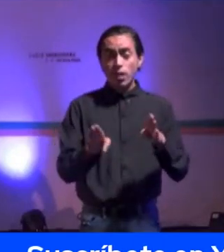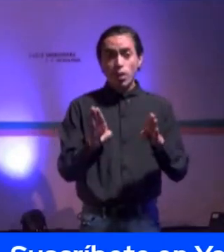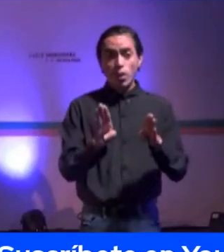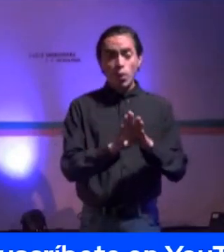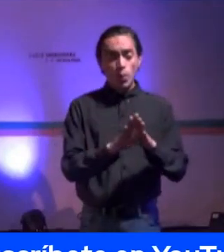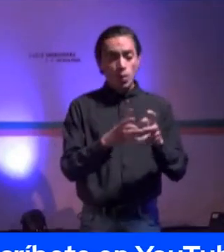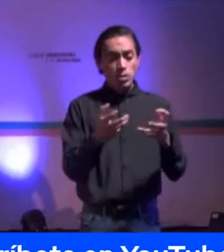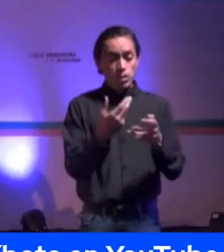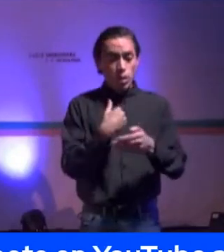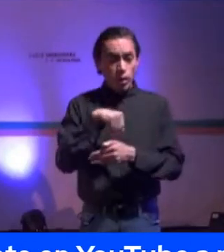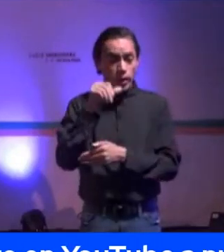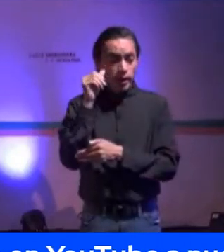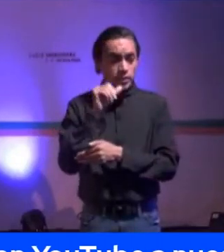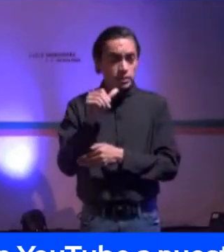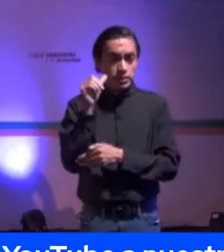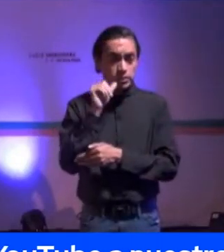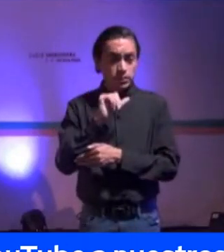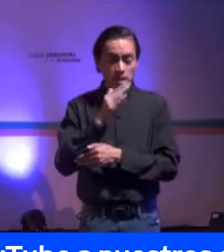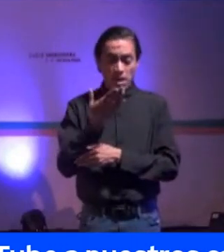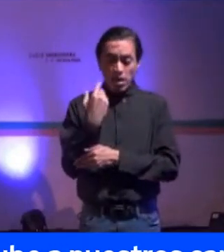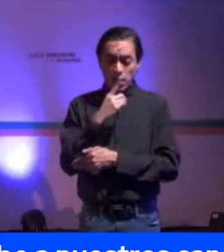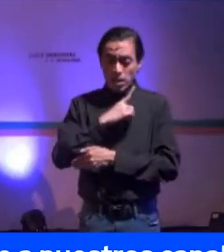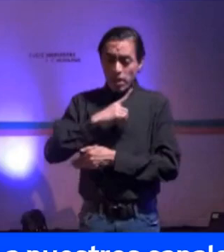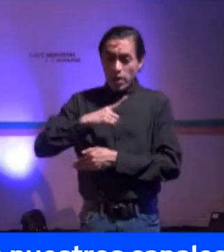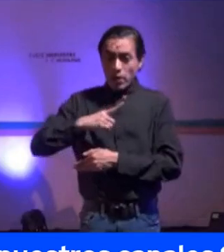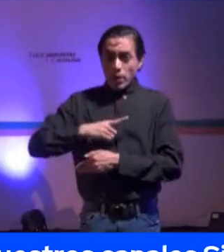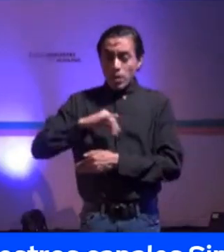siempre debió haber sido,